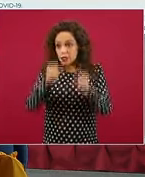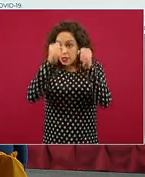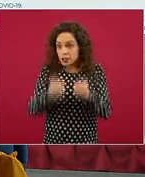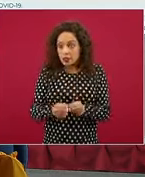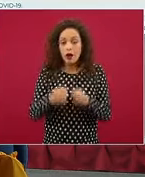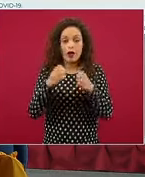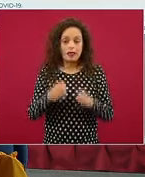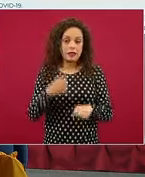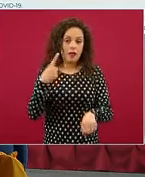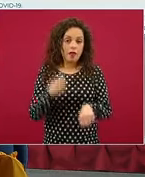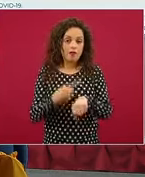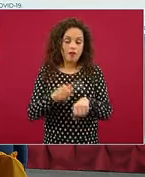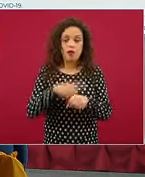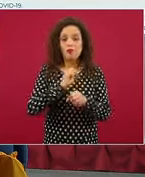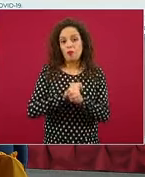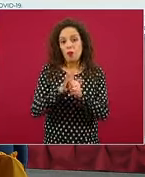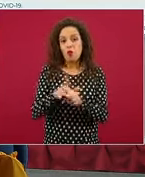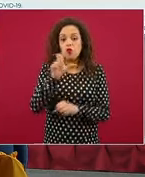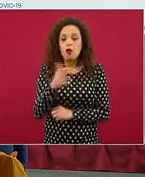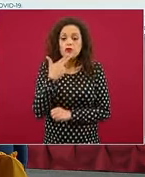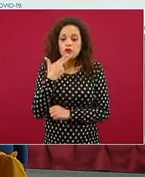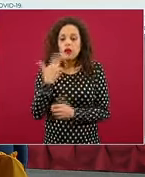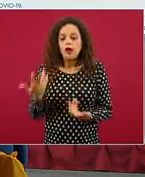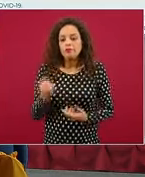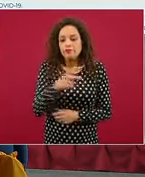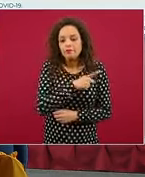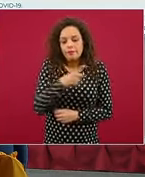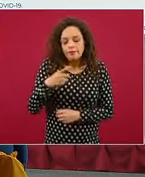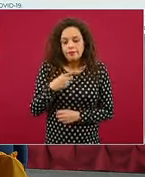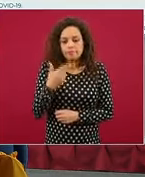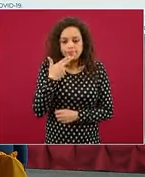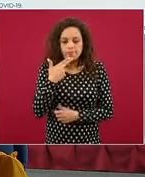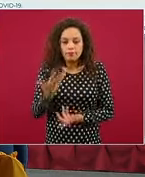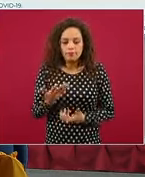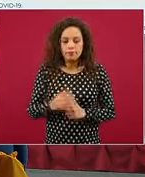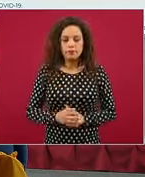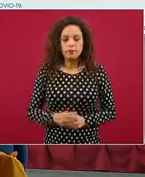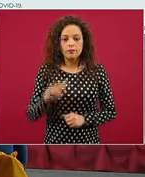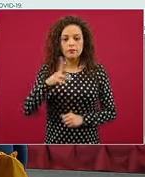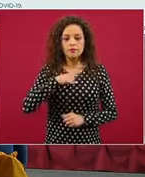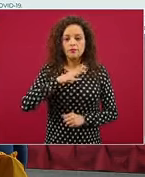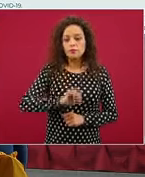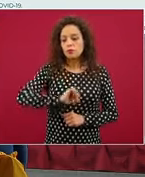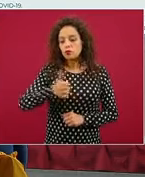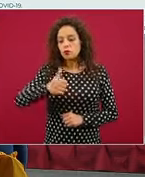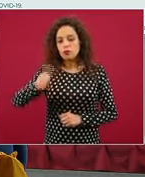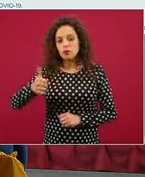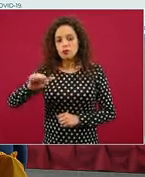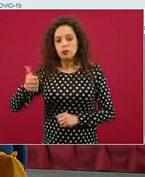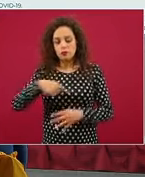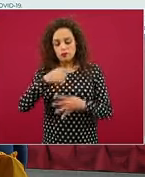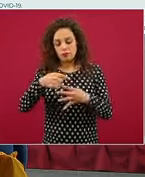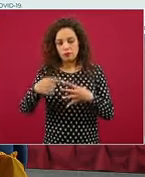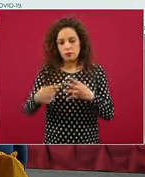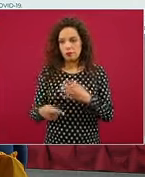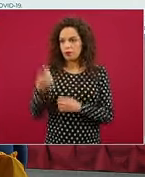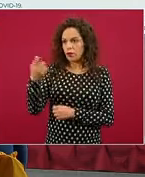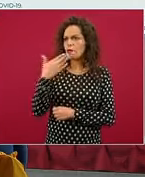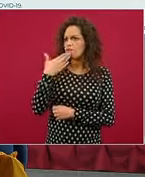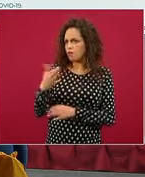puede ser utilizada, debe ser utilizada. Pero, dado que tenemos estas otras opciones que también nos dan buen desempeño con